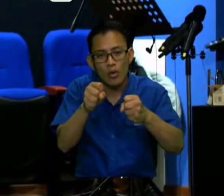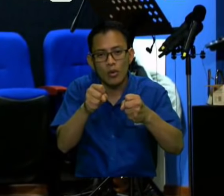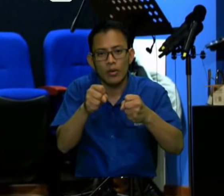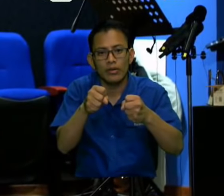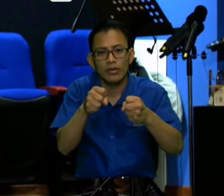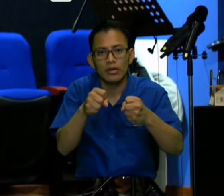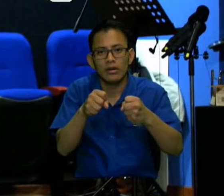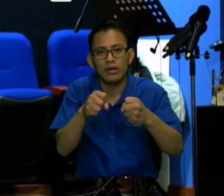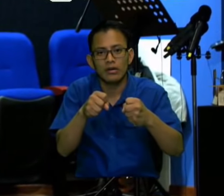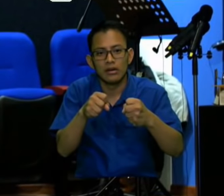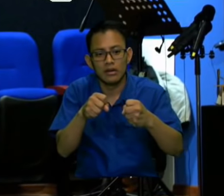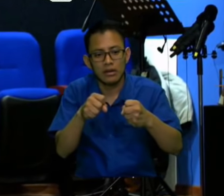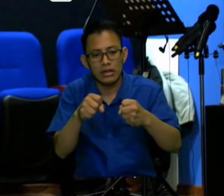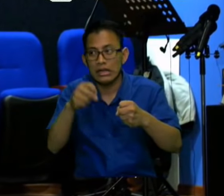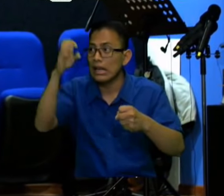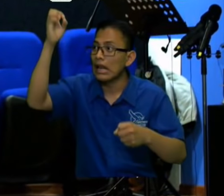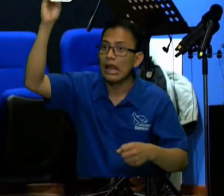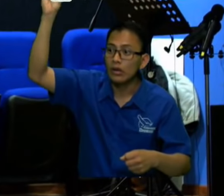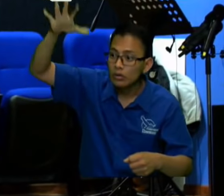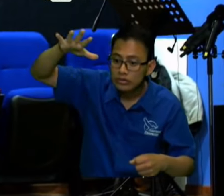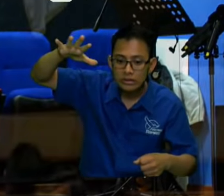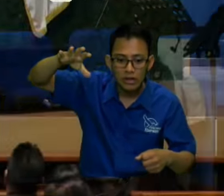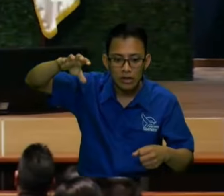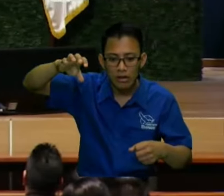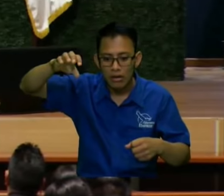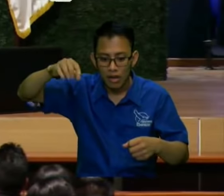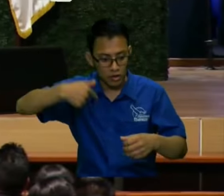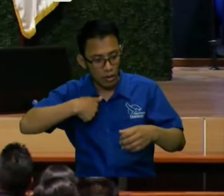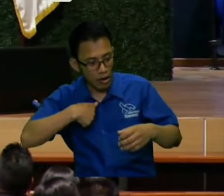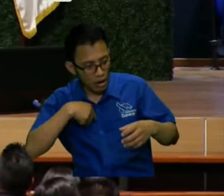Pero cuando se hizo la luz, yo vi el desorden.